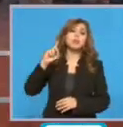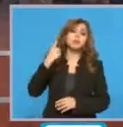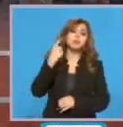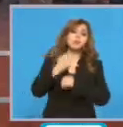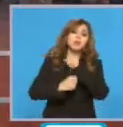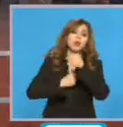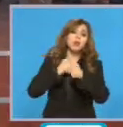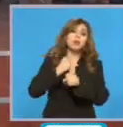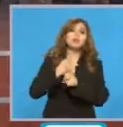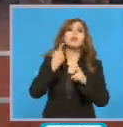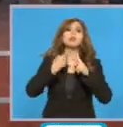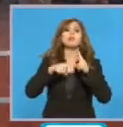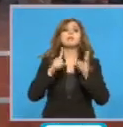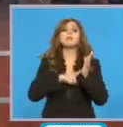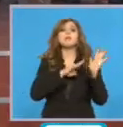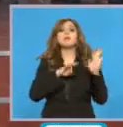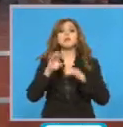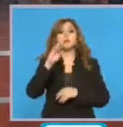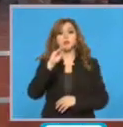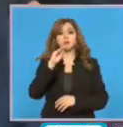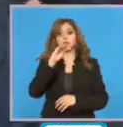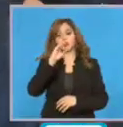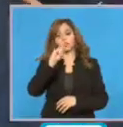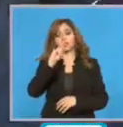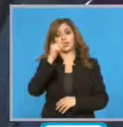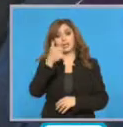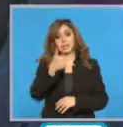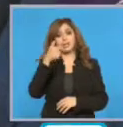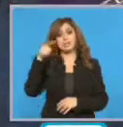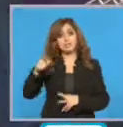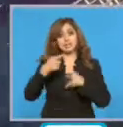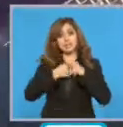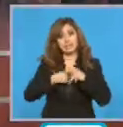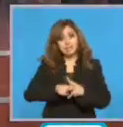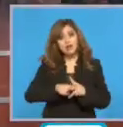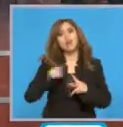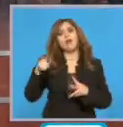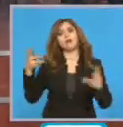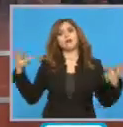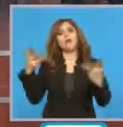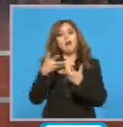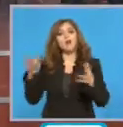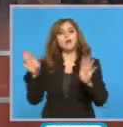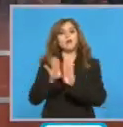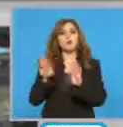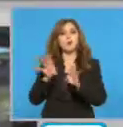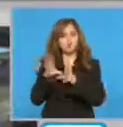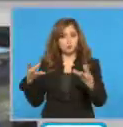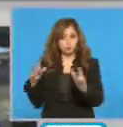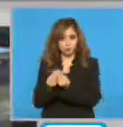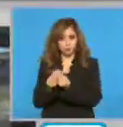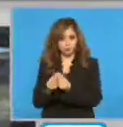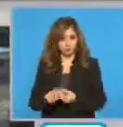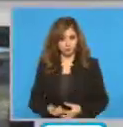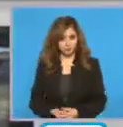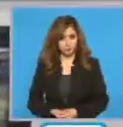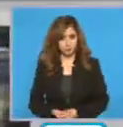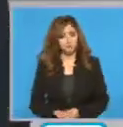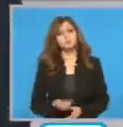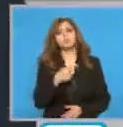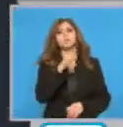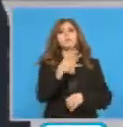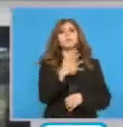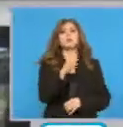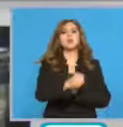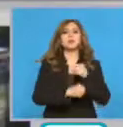agarró revuelo el tema de Veneno, entonces estamos con todo. Pero bueno, tienen una historia muy interesante de unos hermanos que hacen música a partir de los años